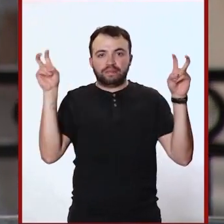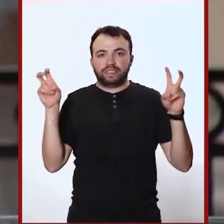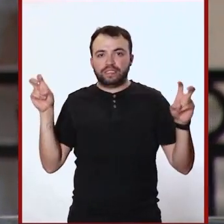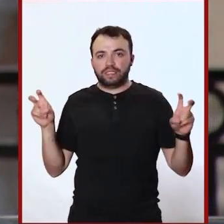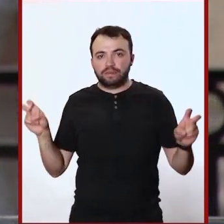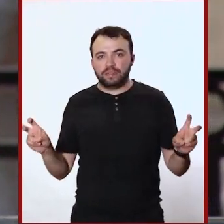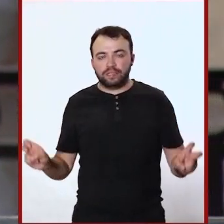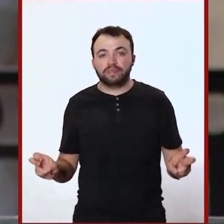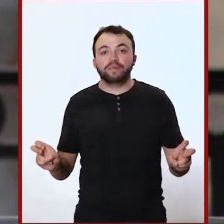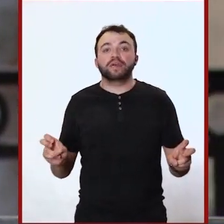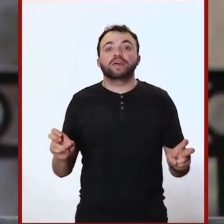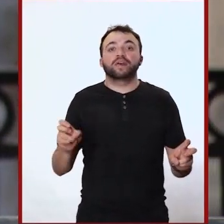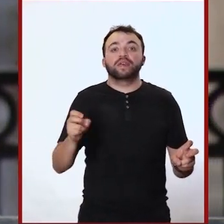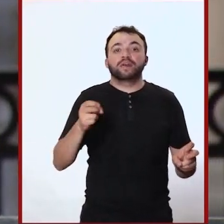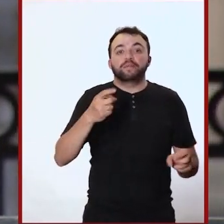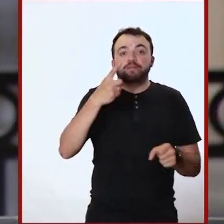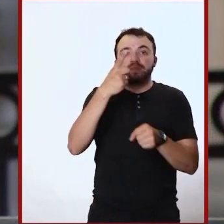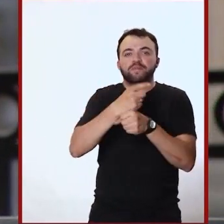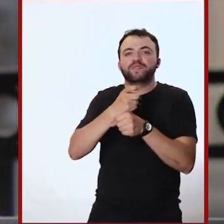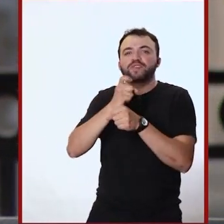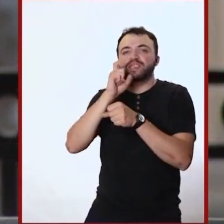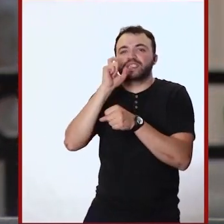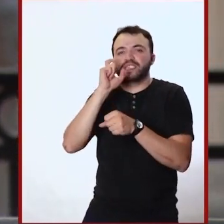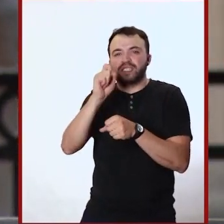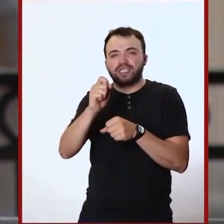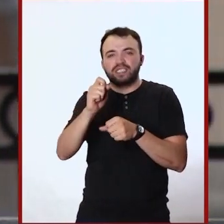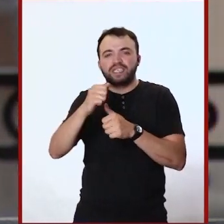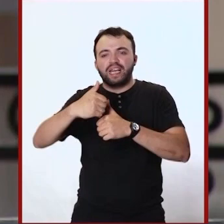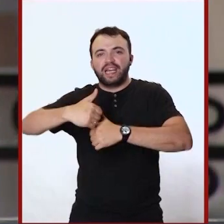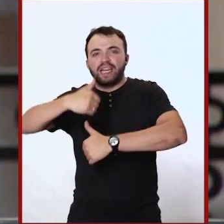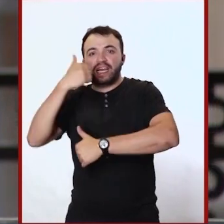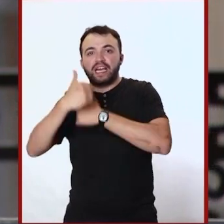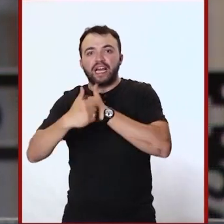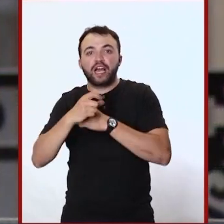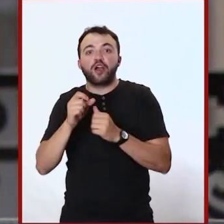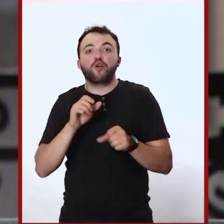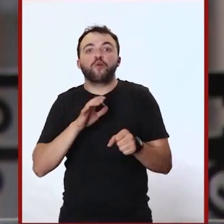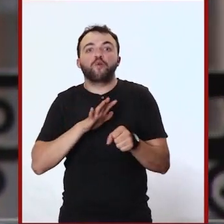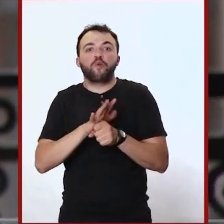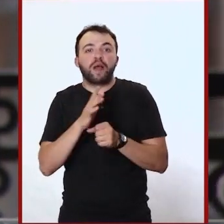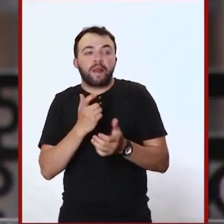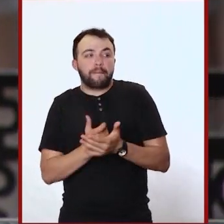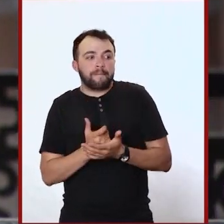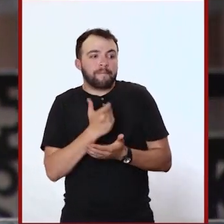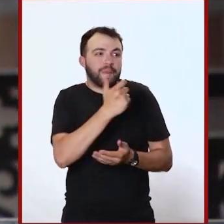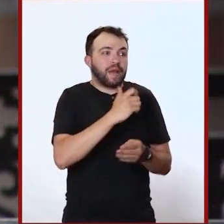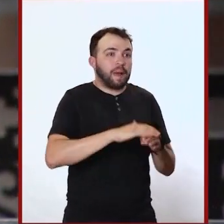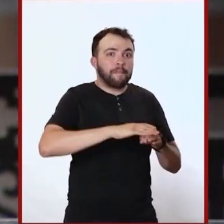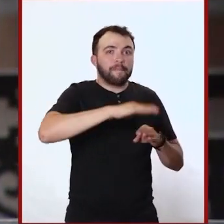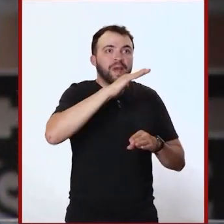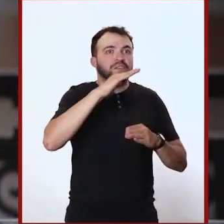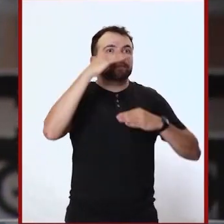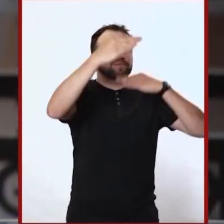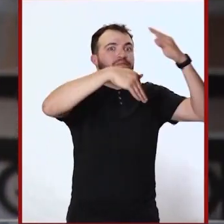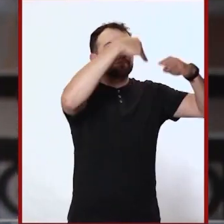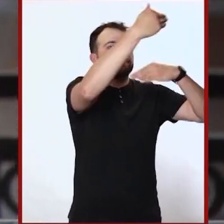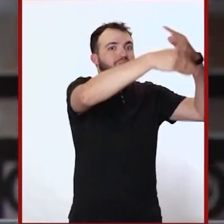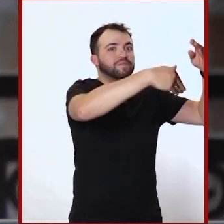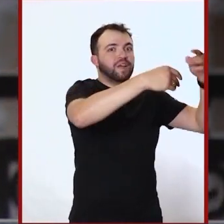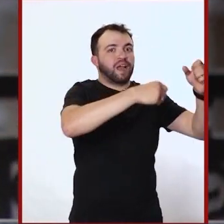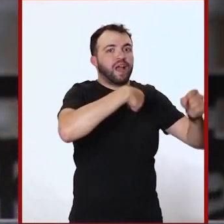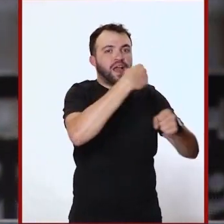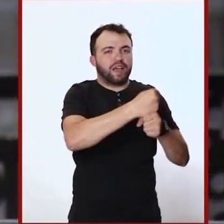las profesiones que se perfilan como las de mayor remuneración en los próximos años. Al respecto, el